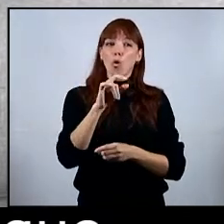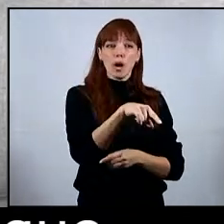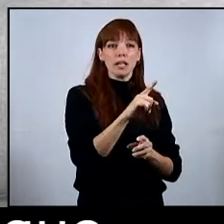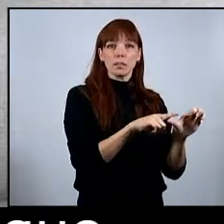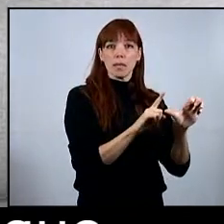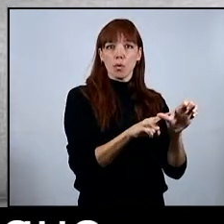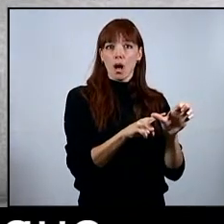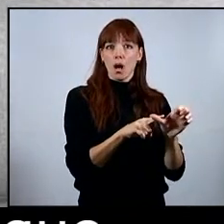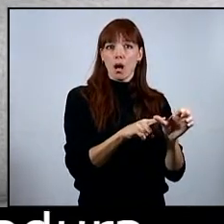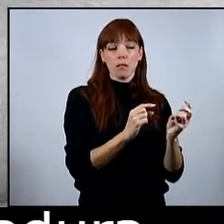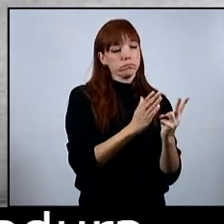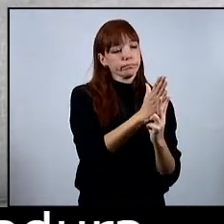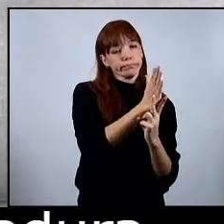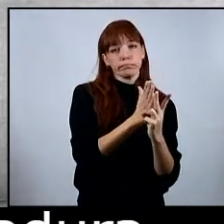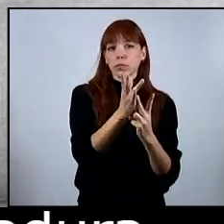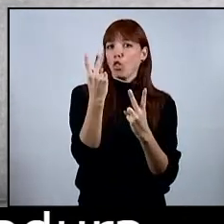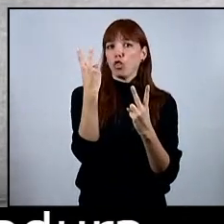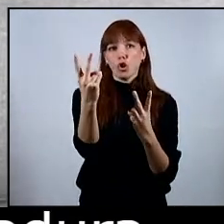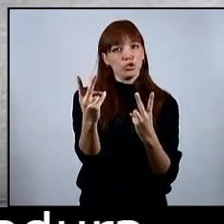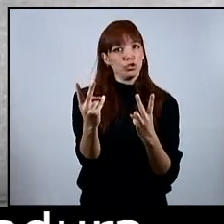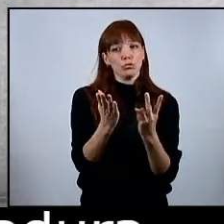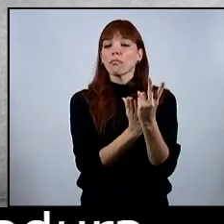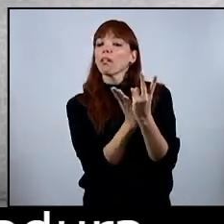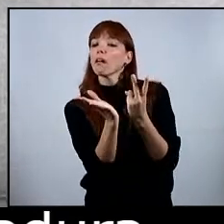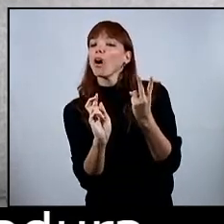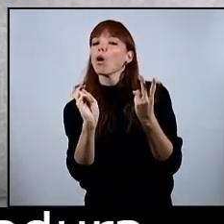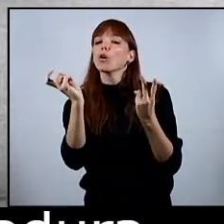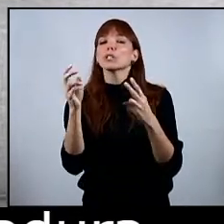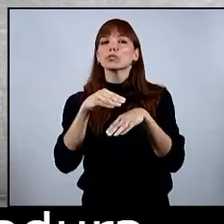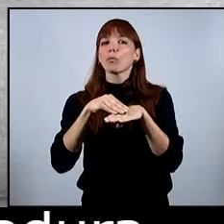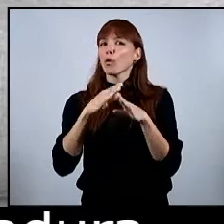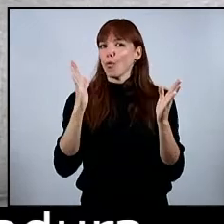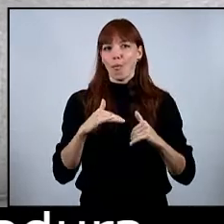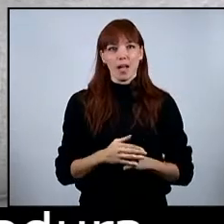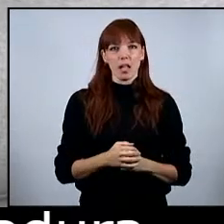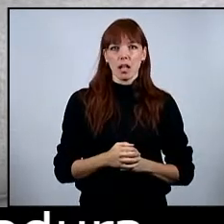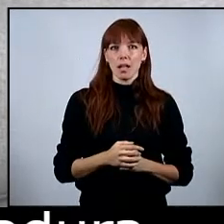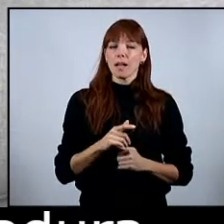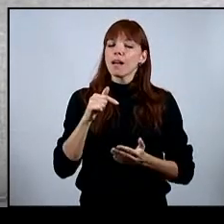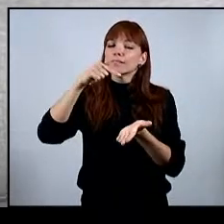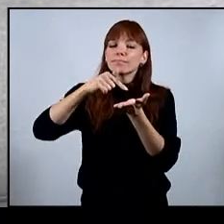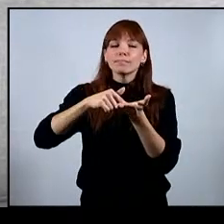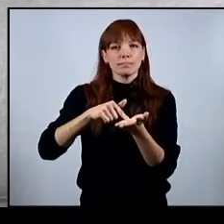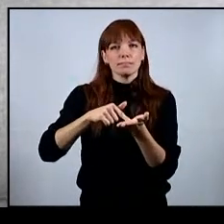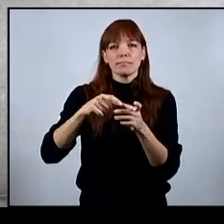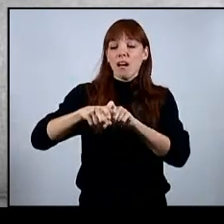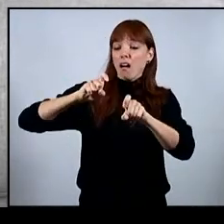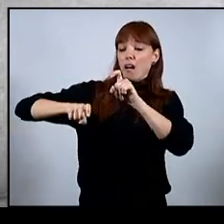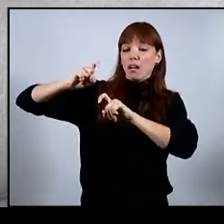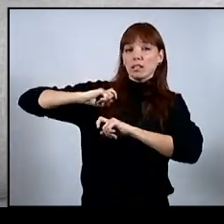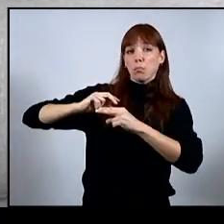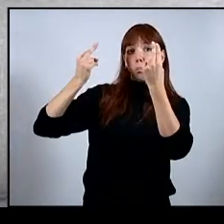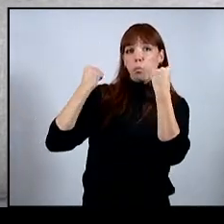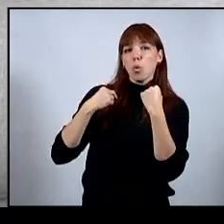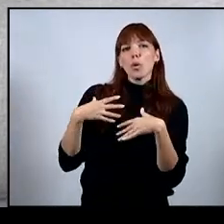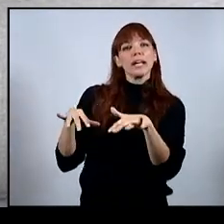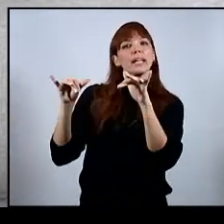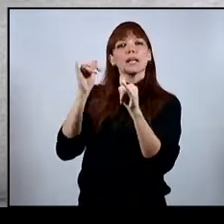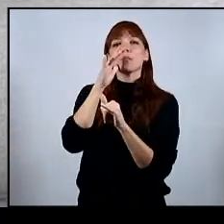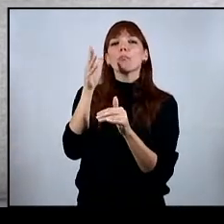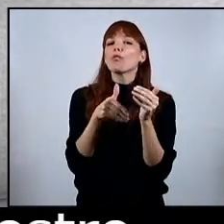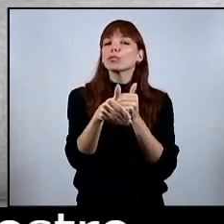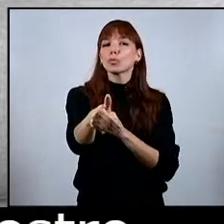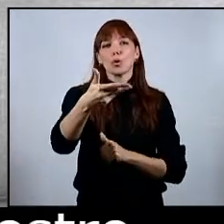tercera vía. Extremadura exige dignidad. Extremadura no va a dar ni un paso atrás porque es nuestro futuro lo que está en